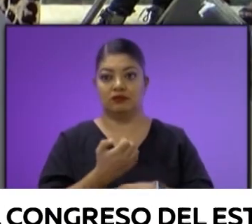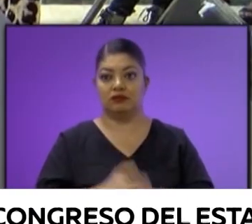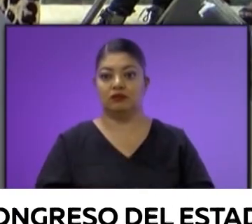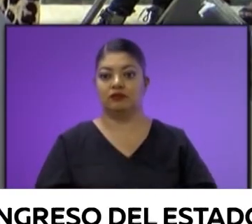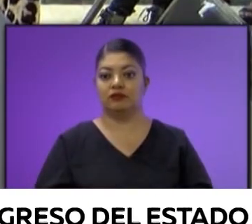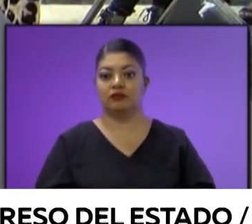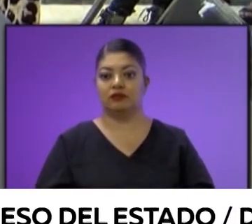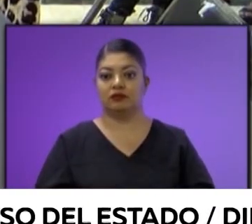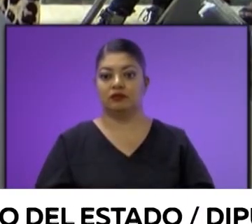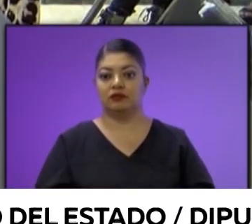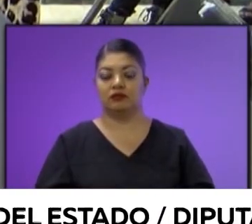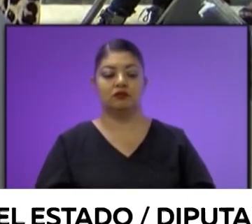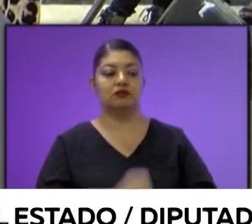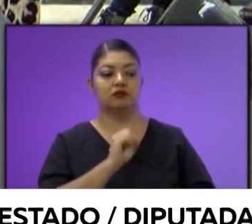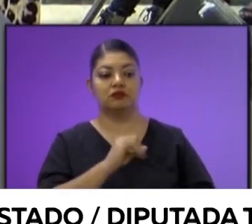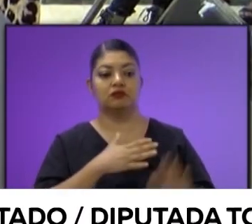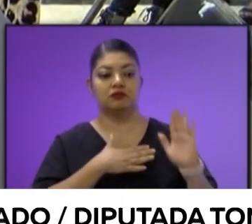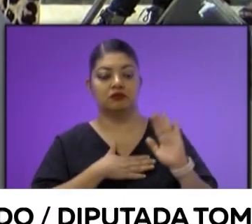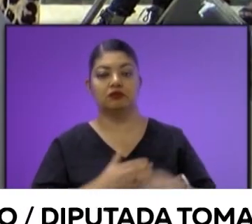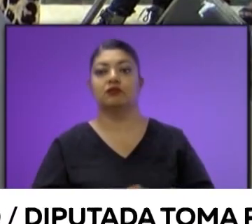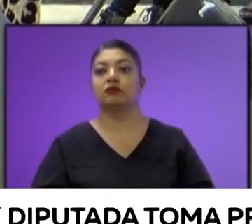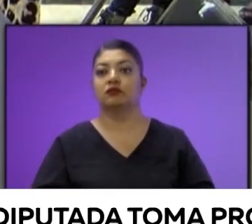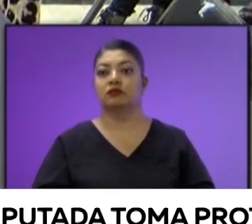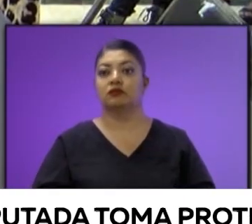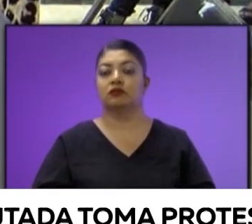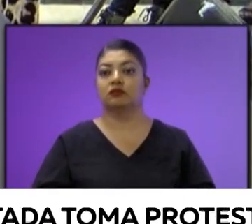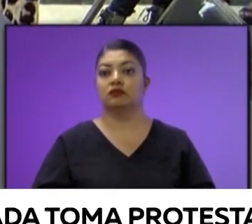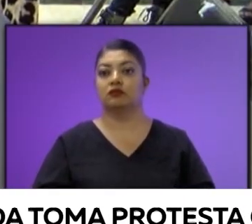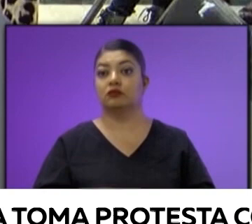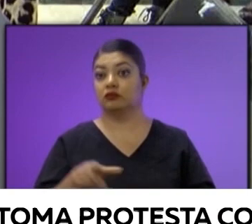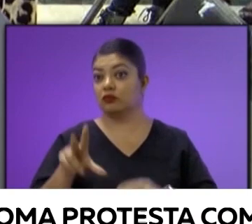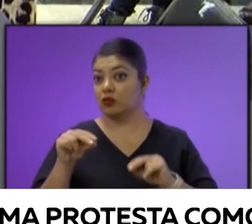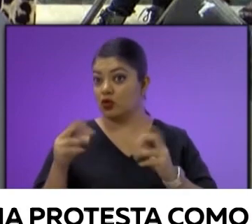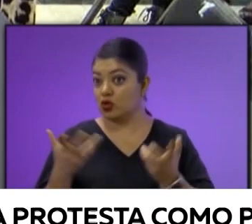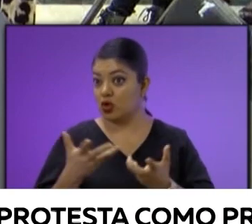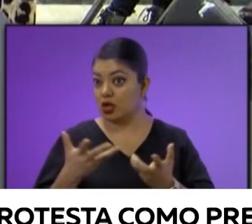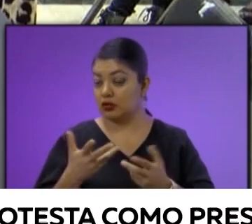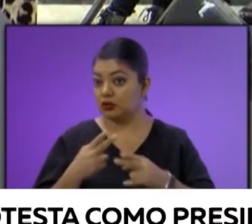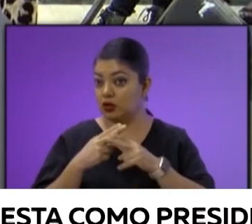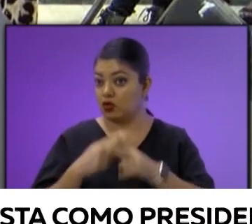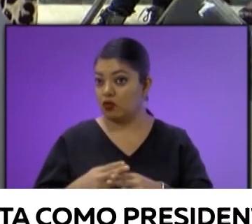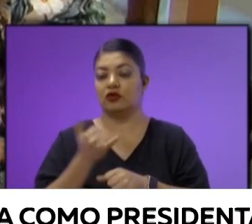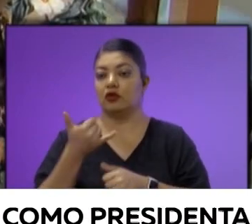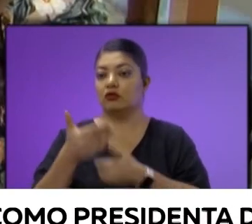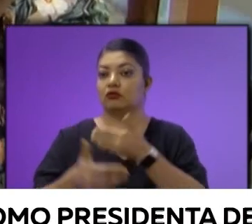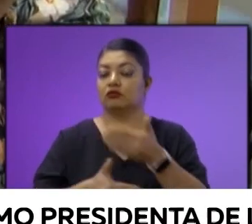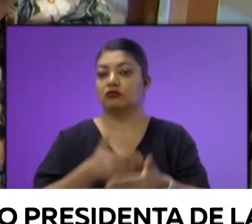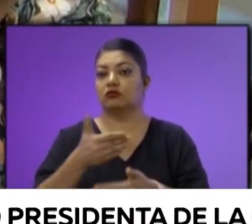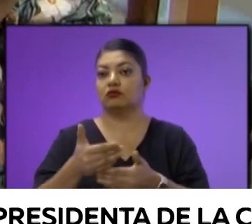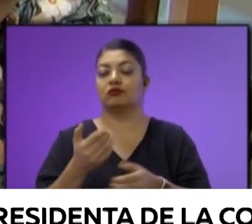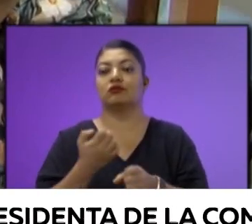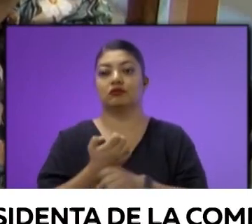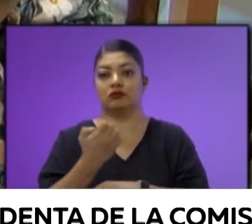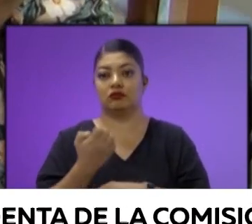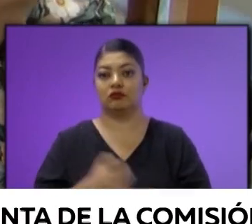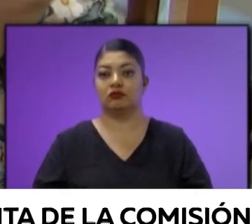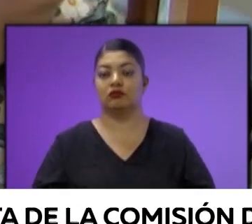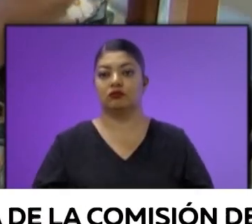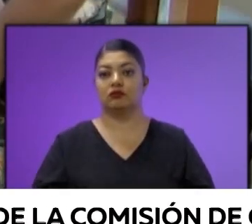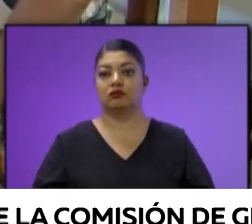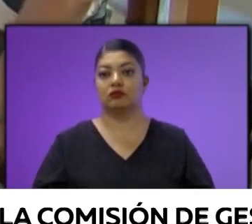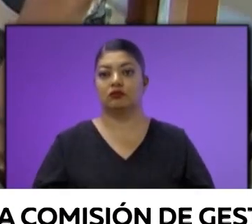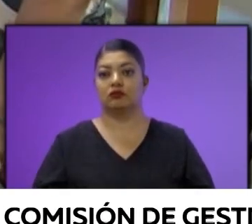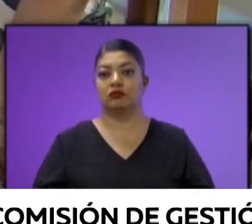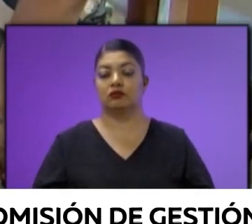Administración y Planeación Legislativa se integran Jorge Eduardo González Carranza y Arquímedes Andrés Flores López. En la Comisión de Gobernación y